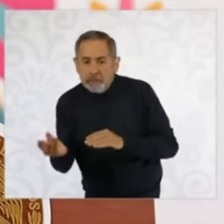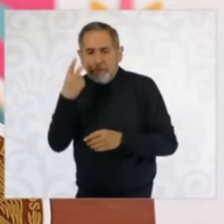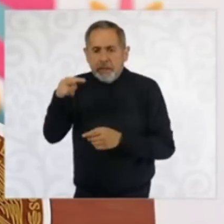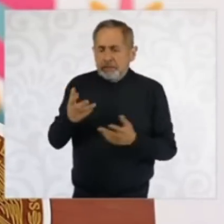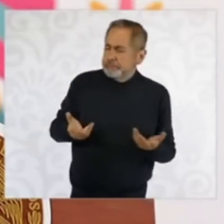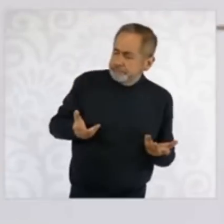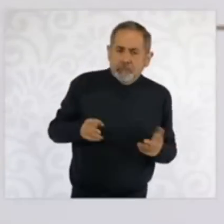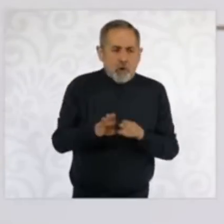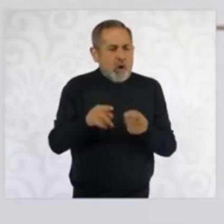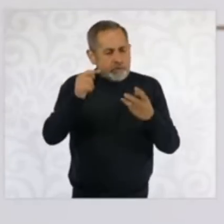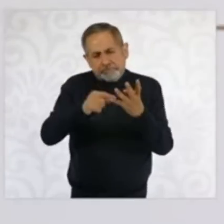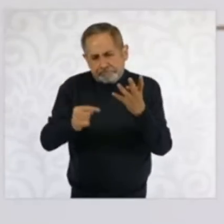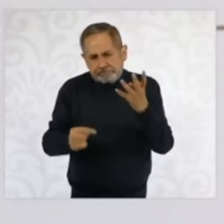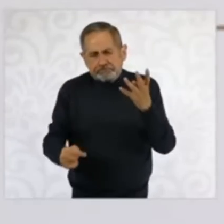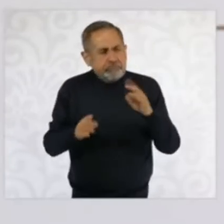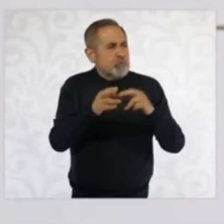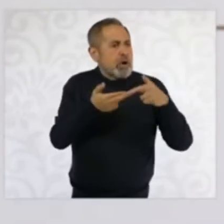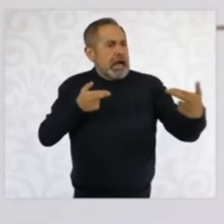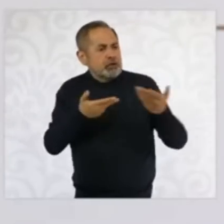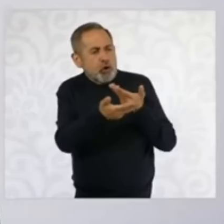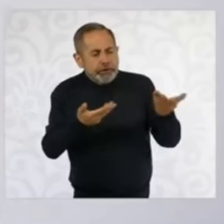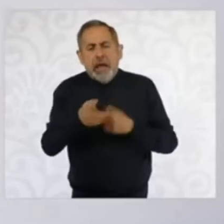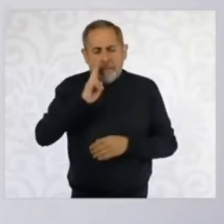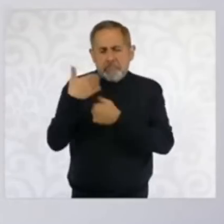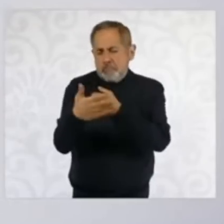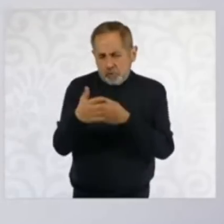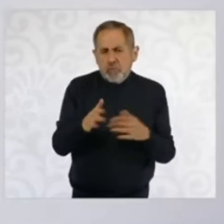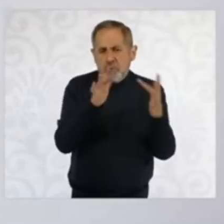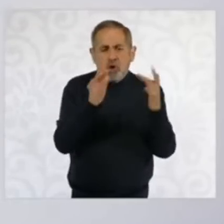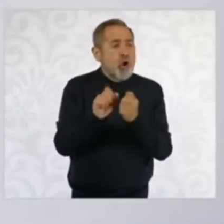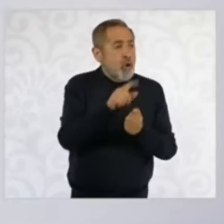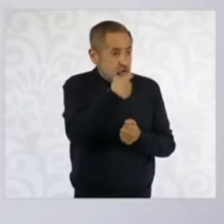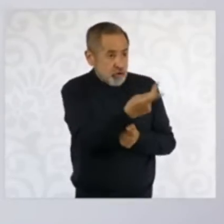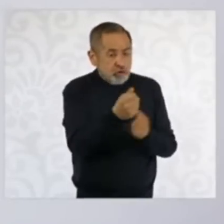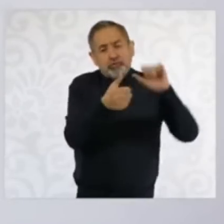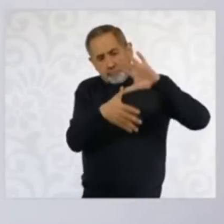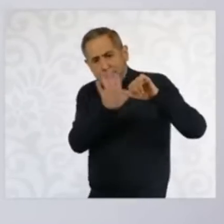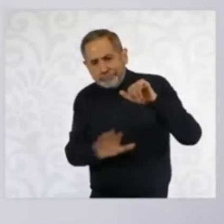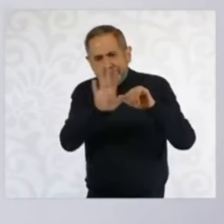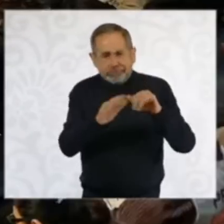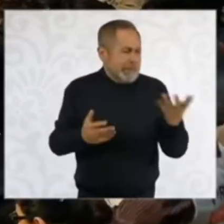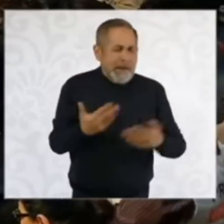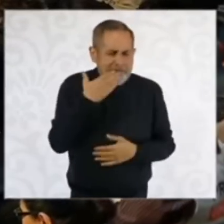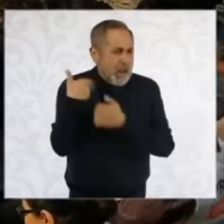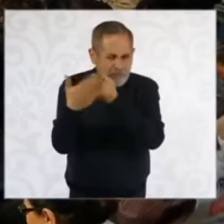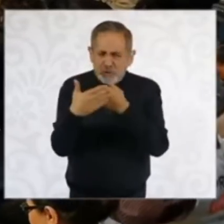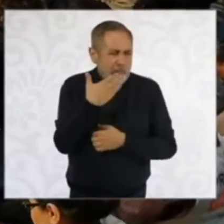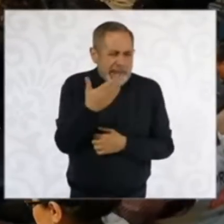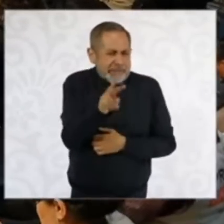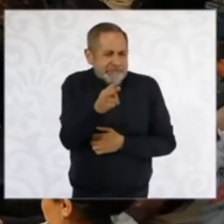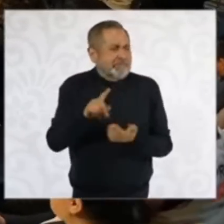otros temas de la relación comercial y nuestra relación con el resto del continente americano. Entonces va a haber buena relación, además